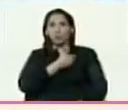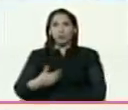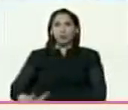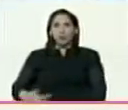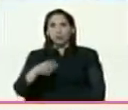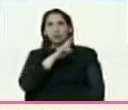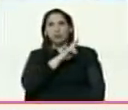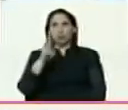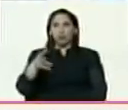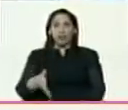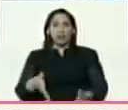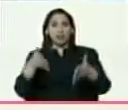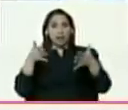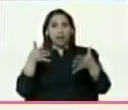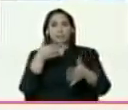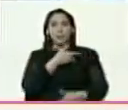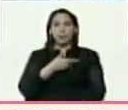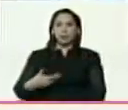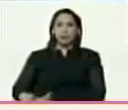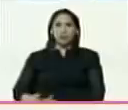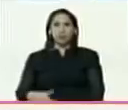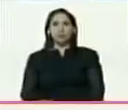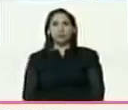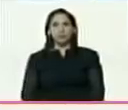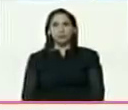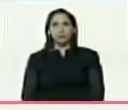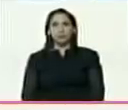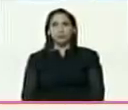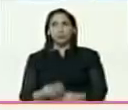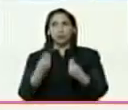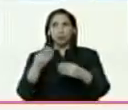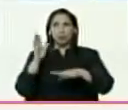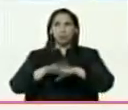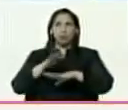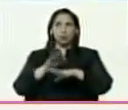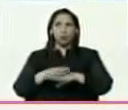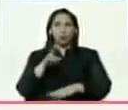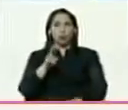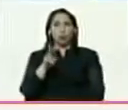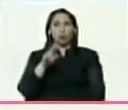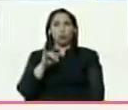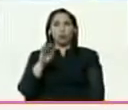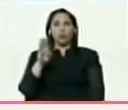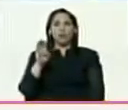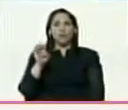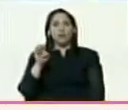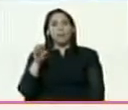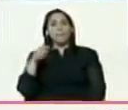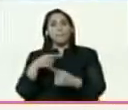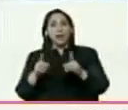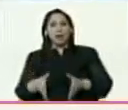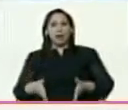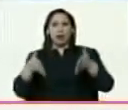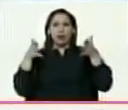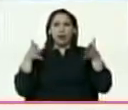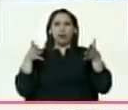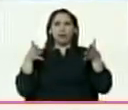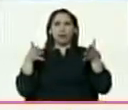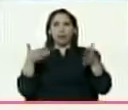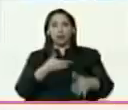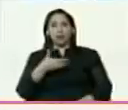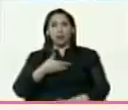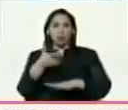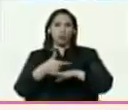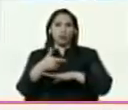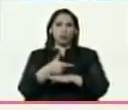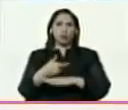ganar una presidencia como ocurrió con uribe o para ganar alcaldías o gobernaciones obtener curules tiene que